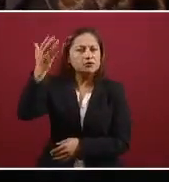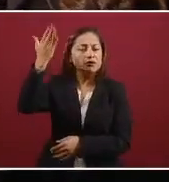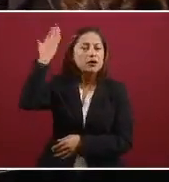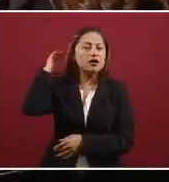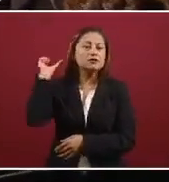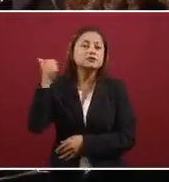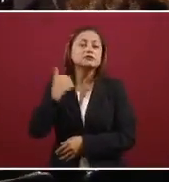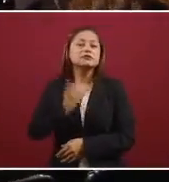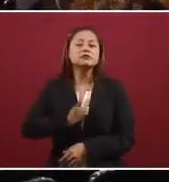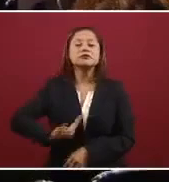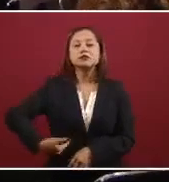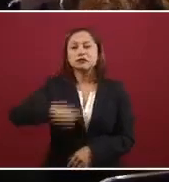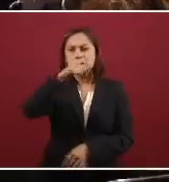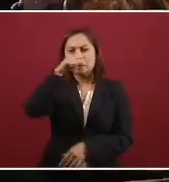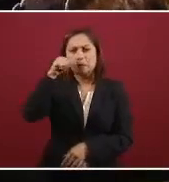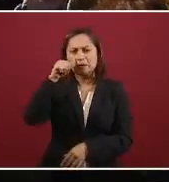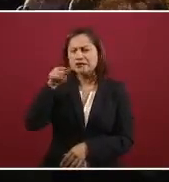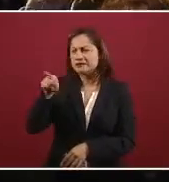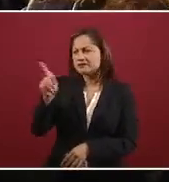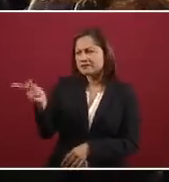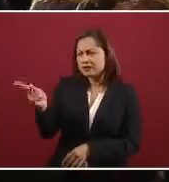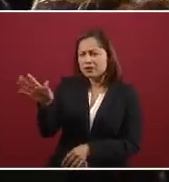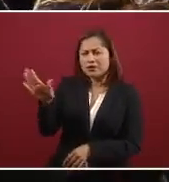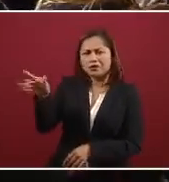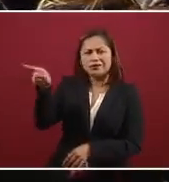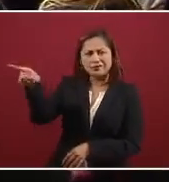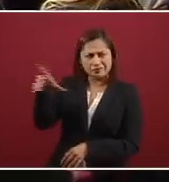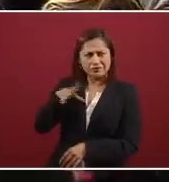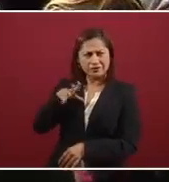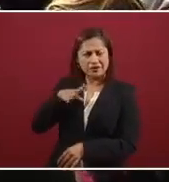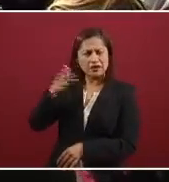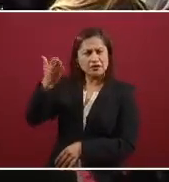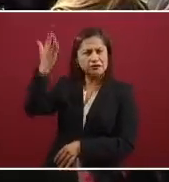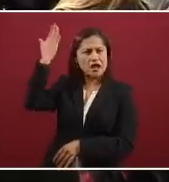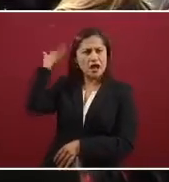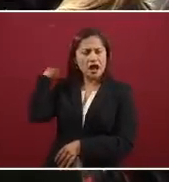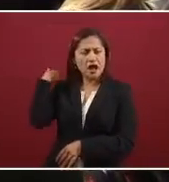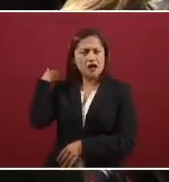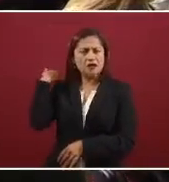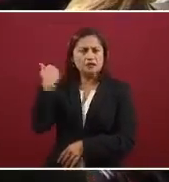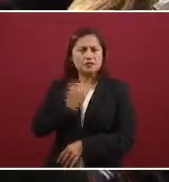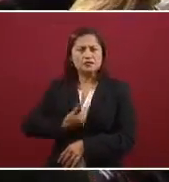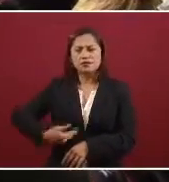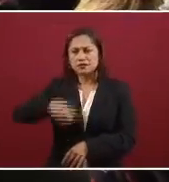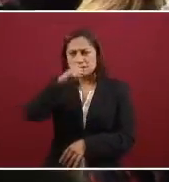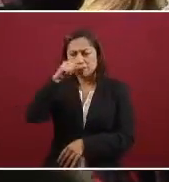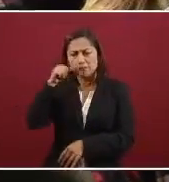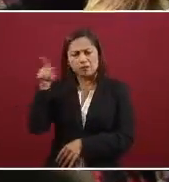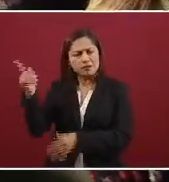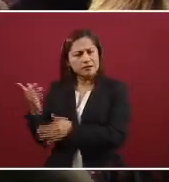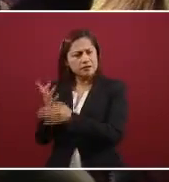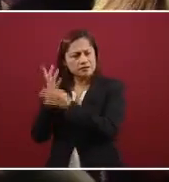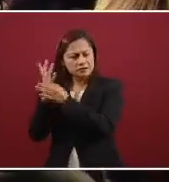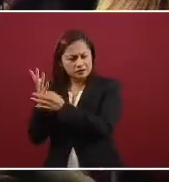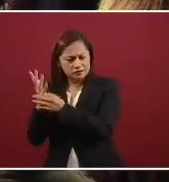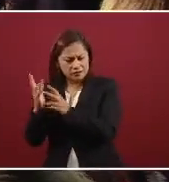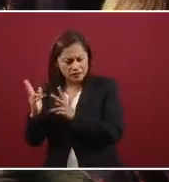¿No tienes ahí la cita del presidente Juárez? Esa que dice el funcionario